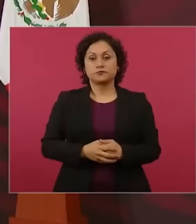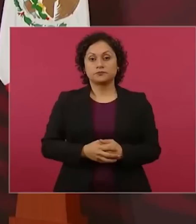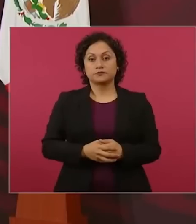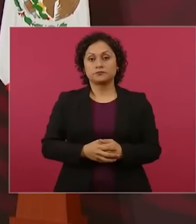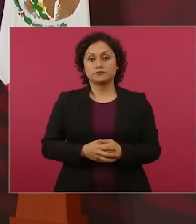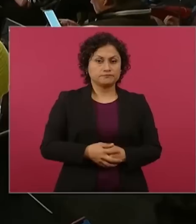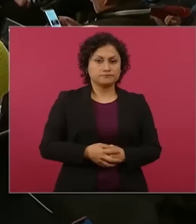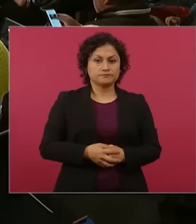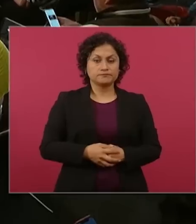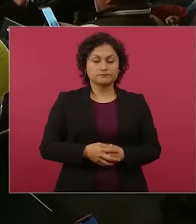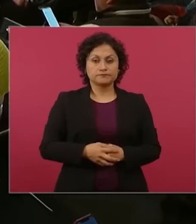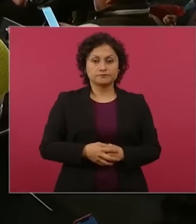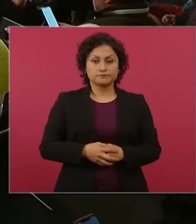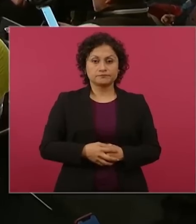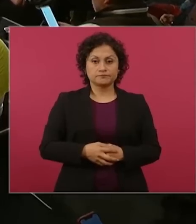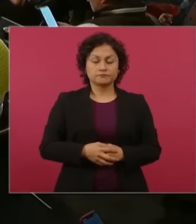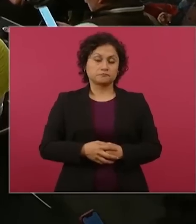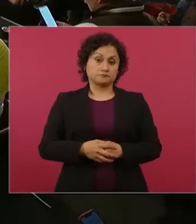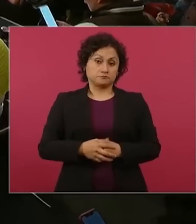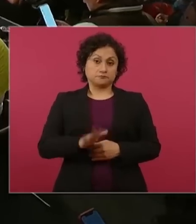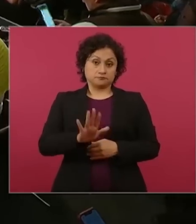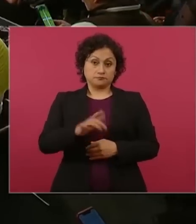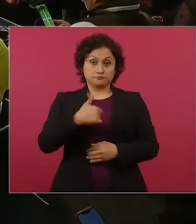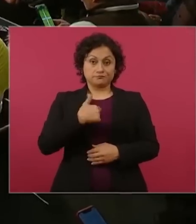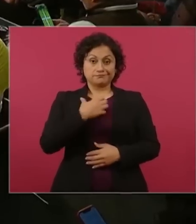capaz. Estoy muy contento